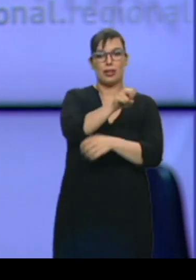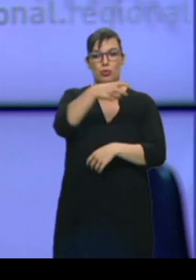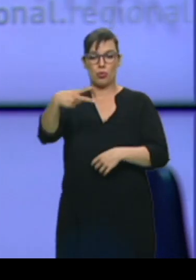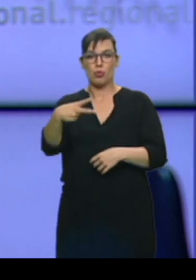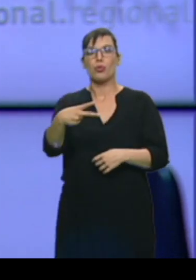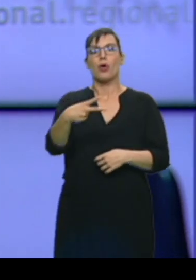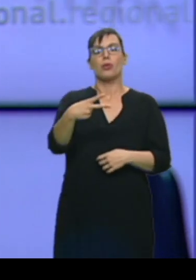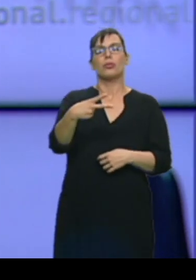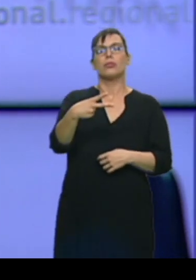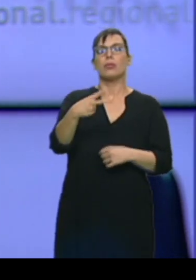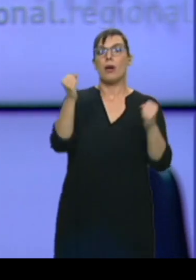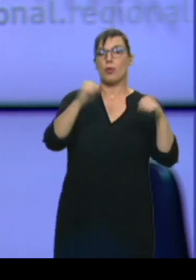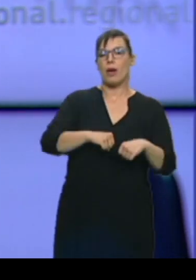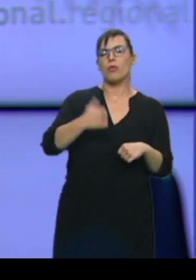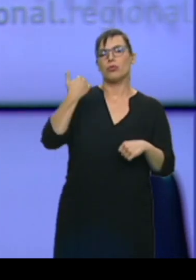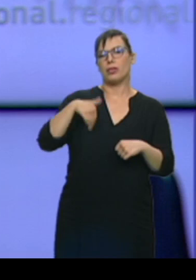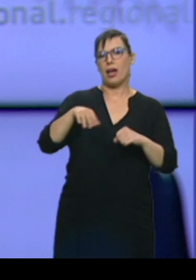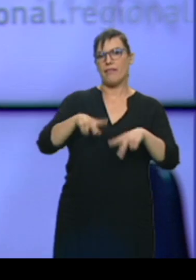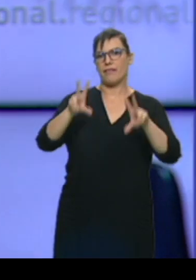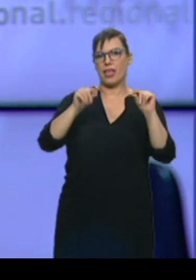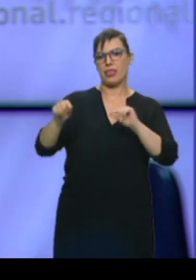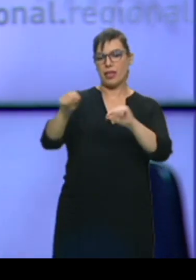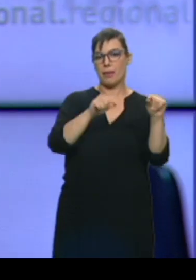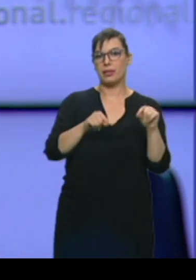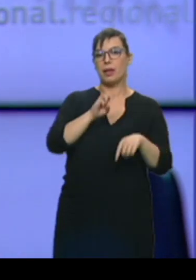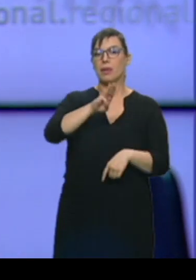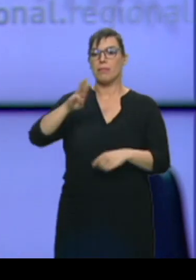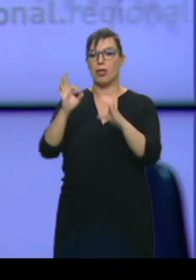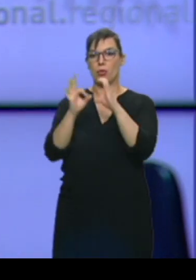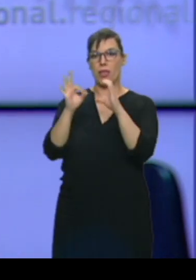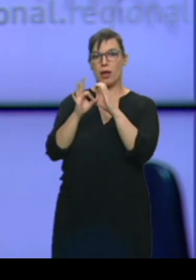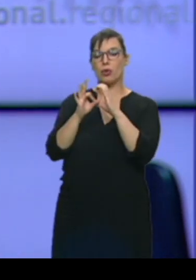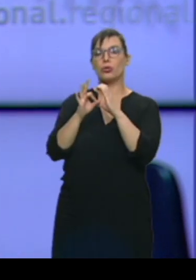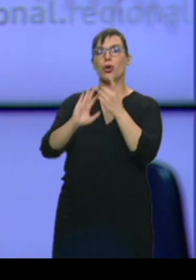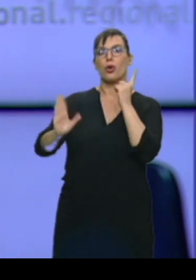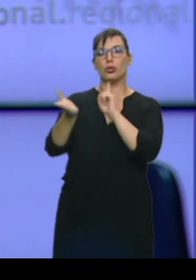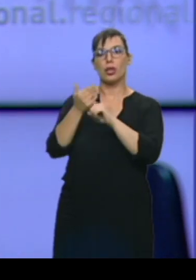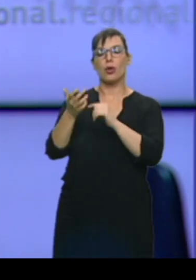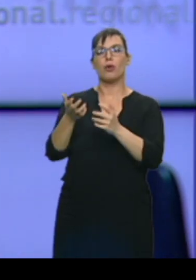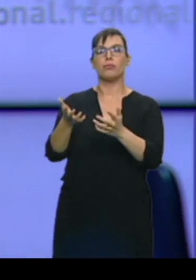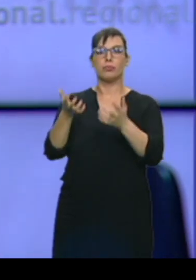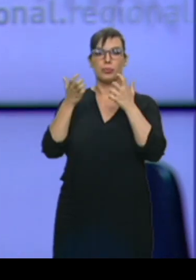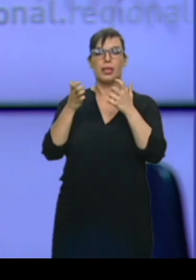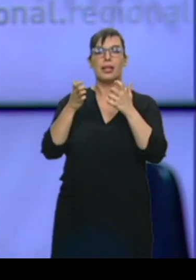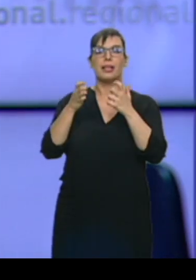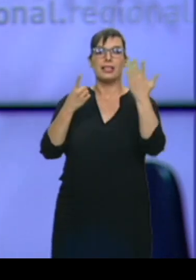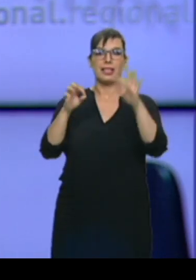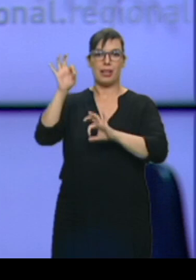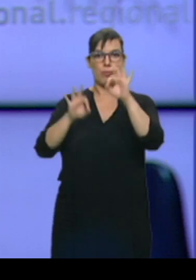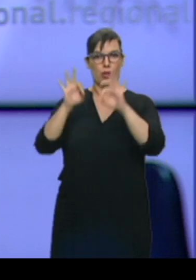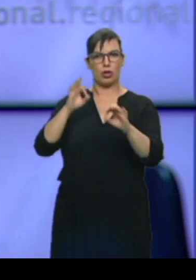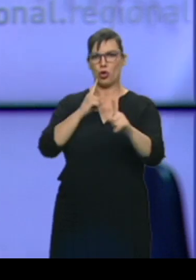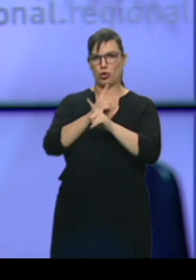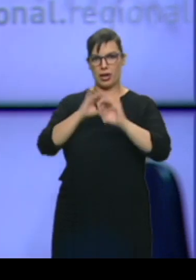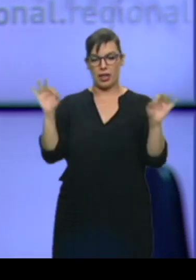del Estado de la Comunidad. PP y Ciudadanos han obtenido el respaldo sin votos en contrato en más del 60% de sus propuestas. Y ambos